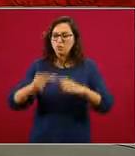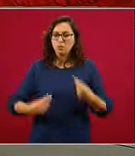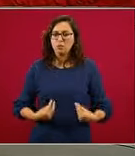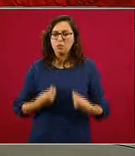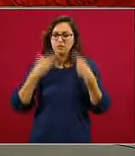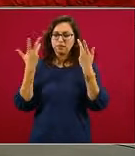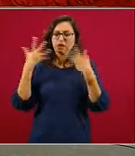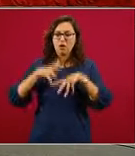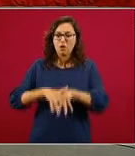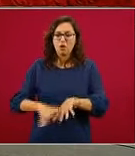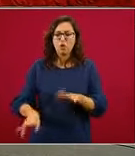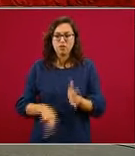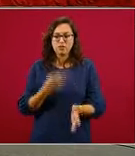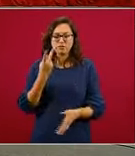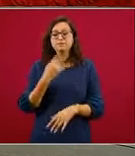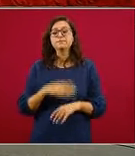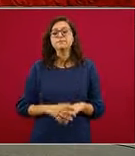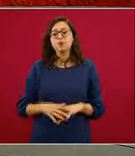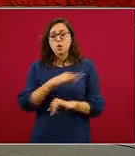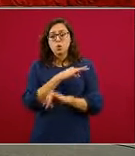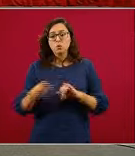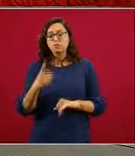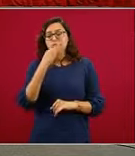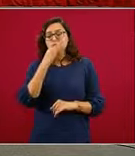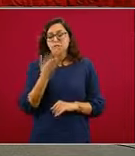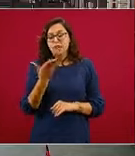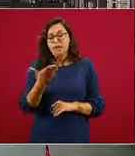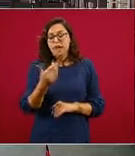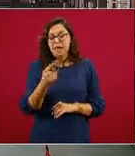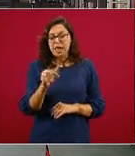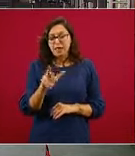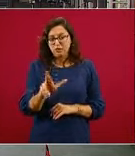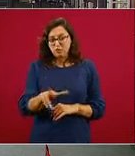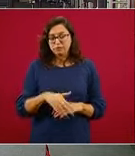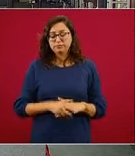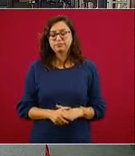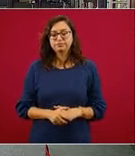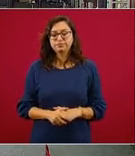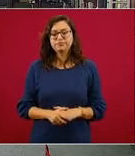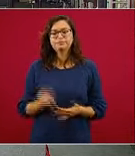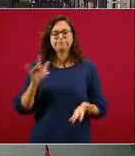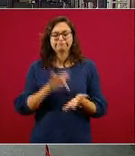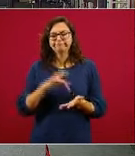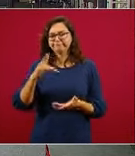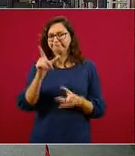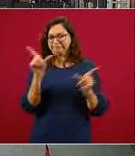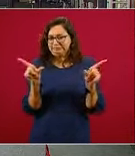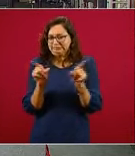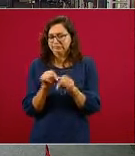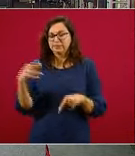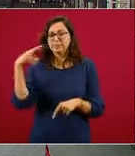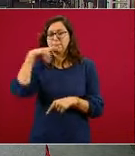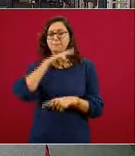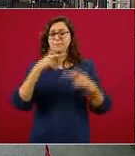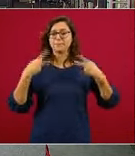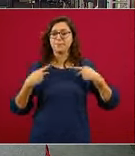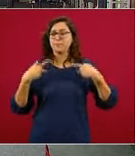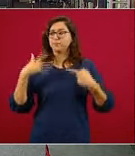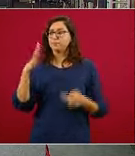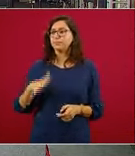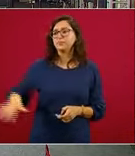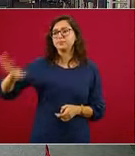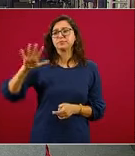gracias. Último minuto para Héctor García. Sí. Gracias, subsecretario. Rápidamente, ¿hay la percepción ciudadana